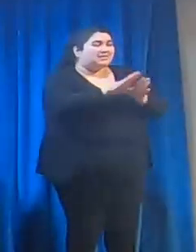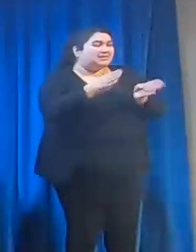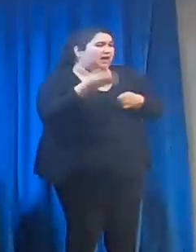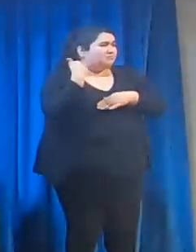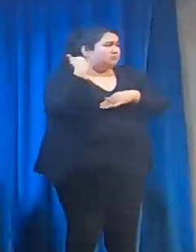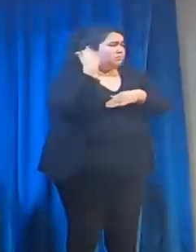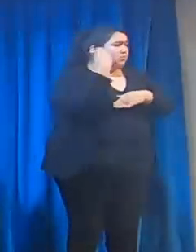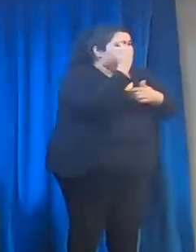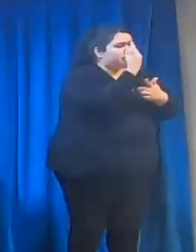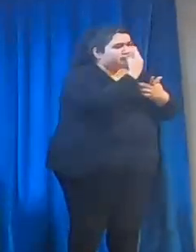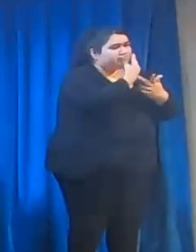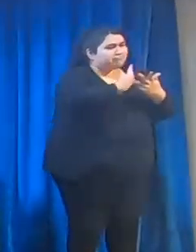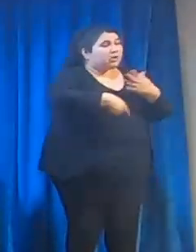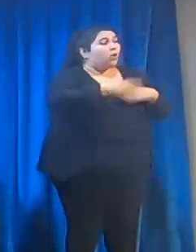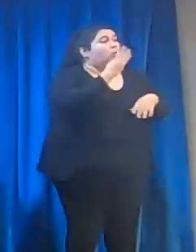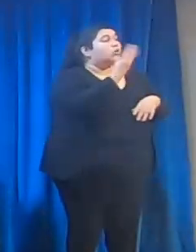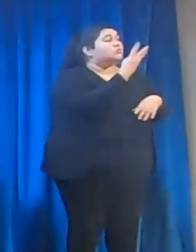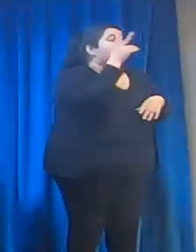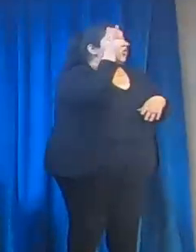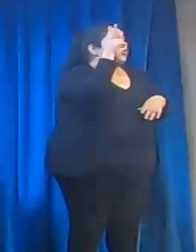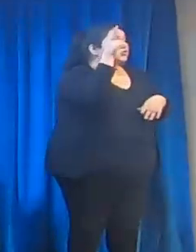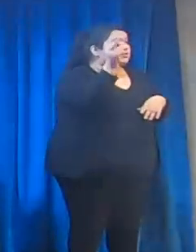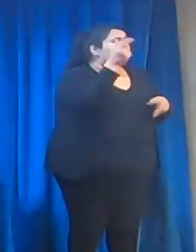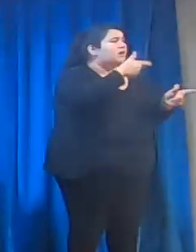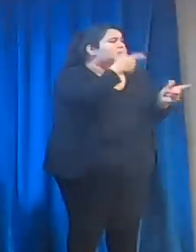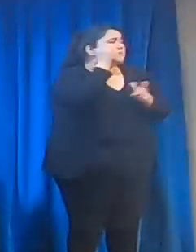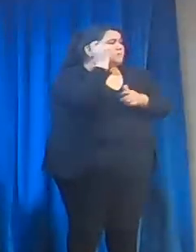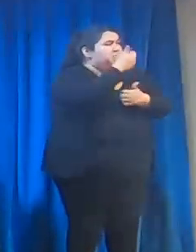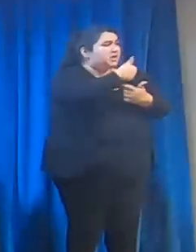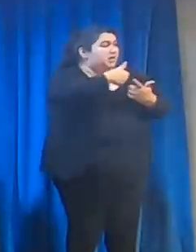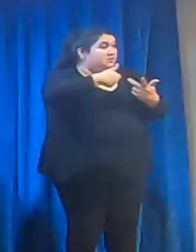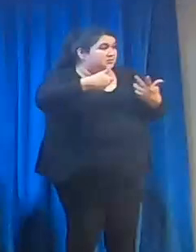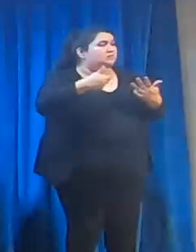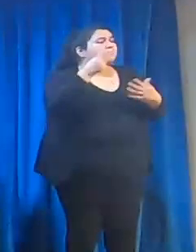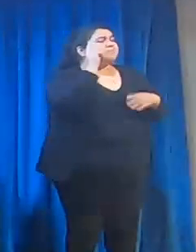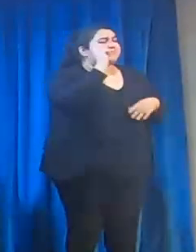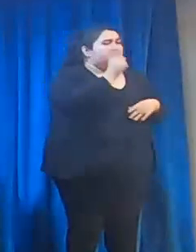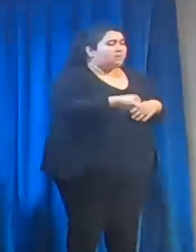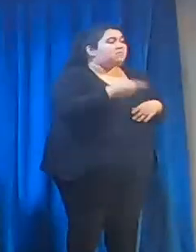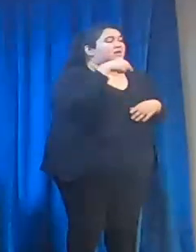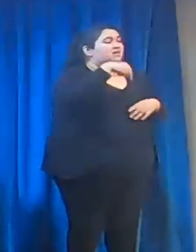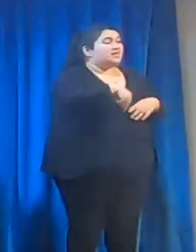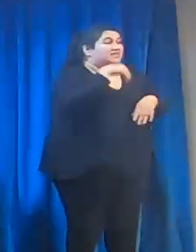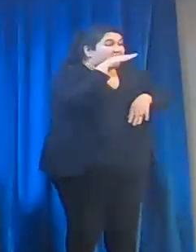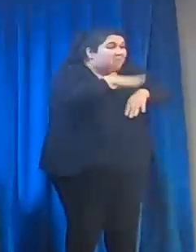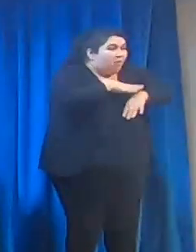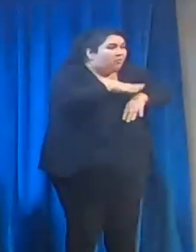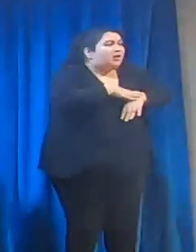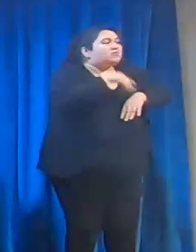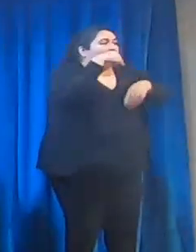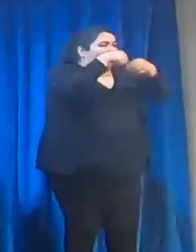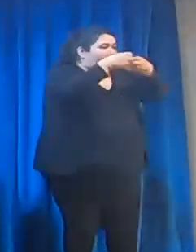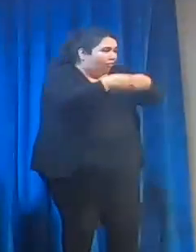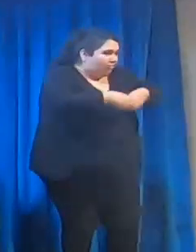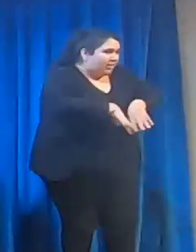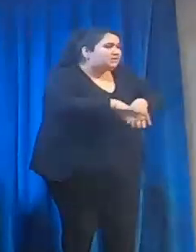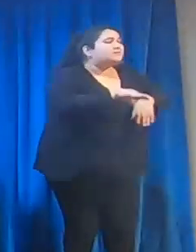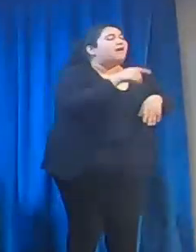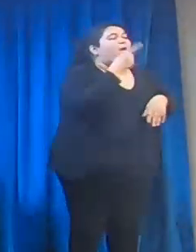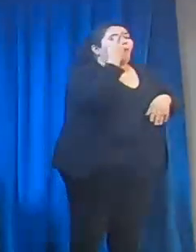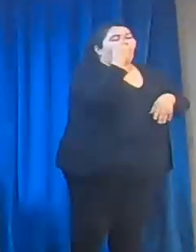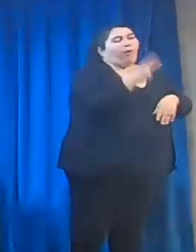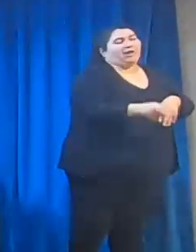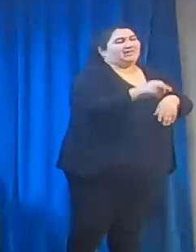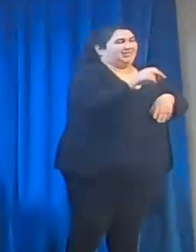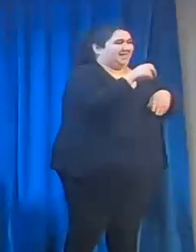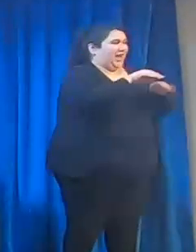compartieron cerca de 480 experiencias educativas y en este mismo momento comienzan más de 20